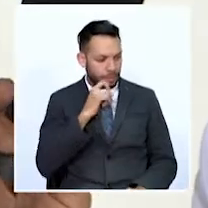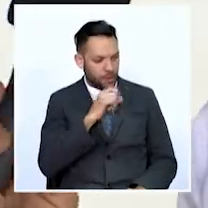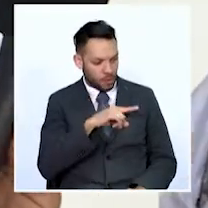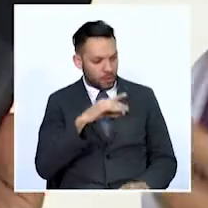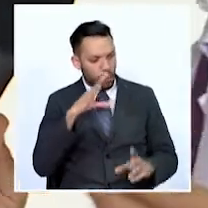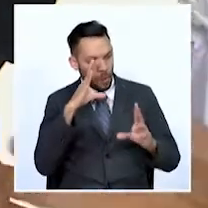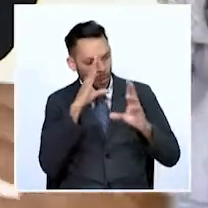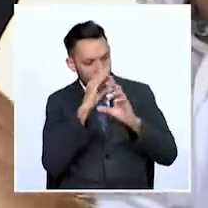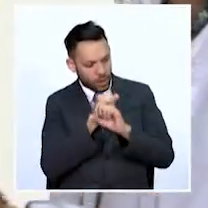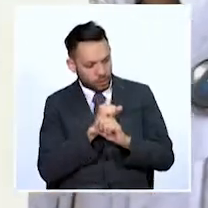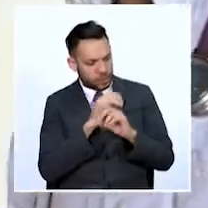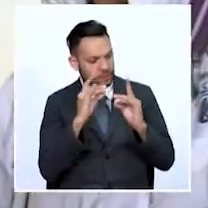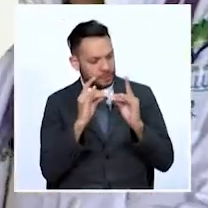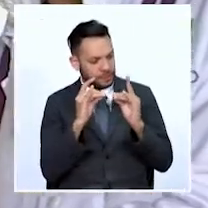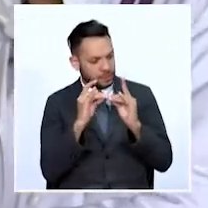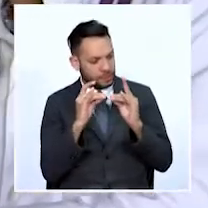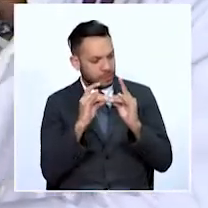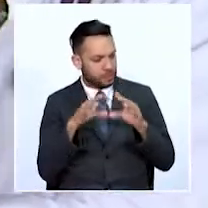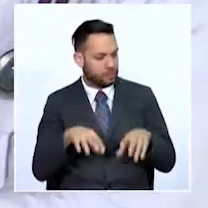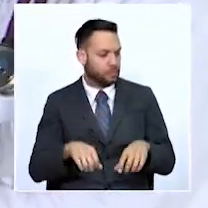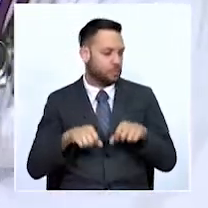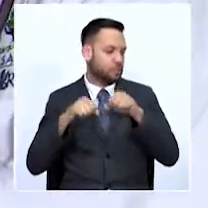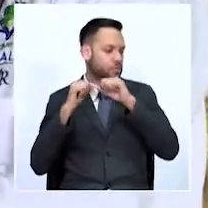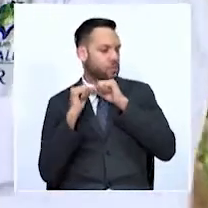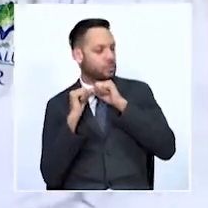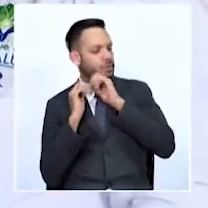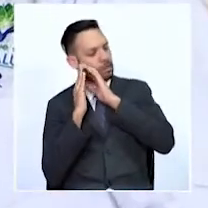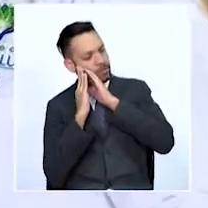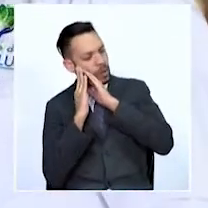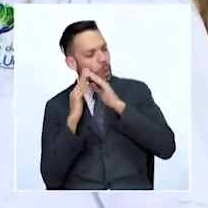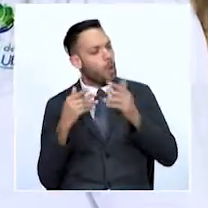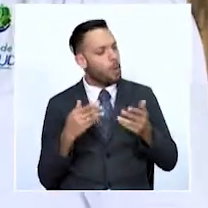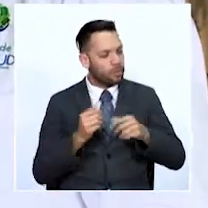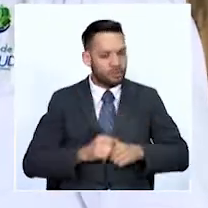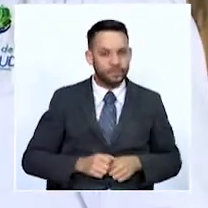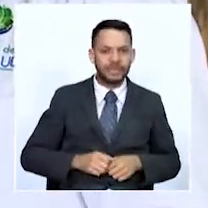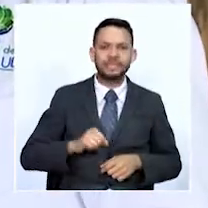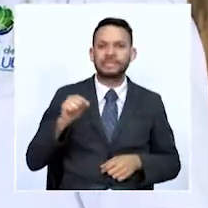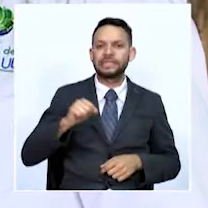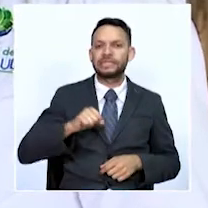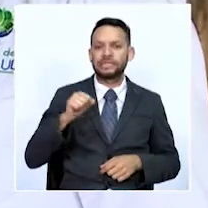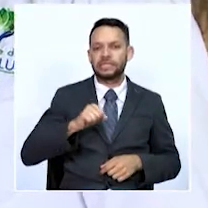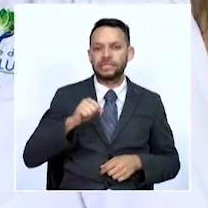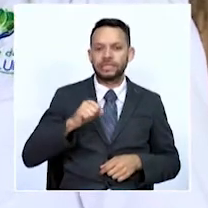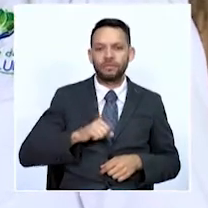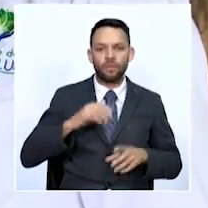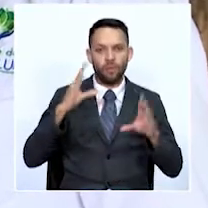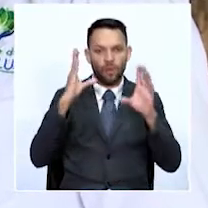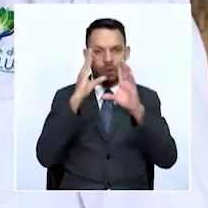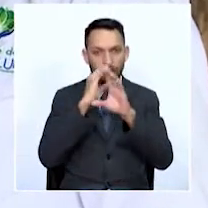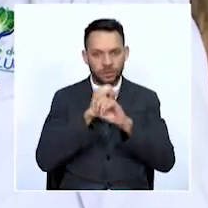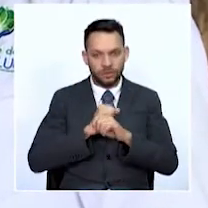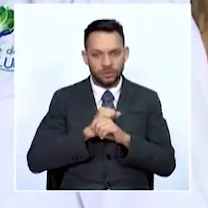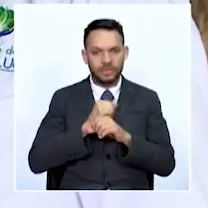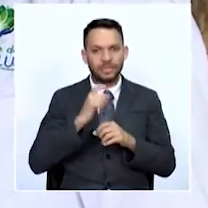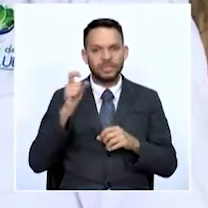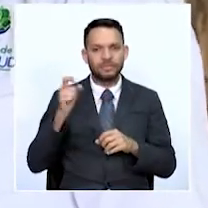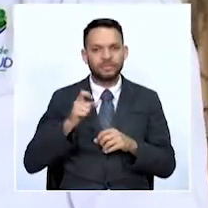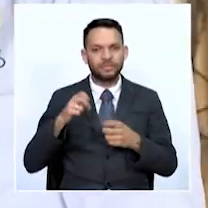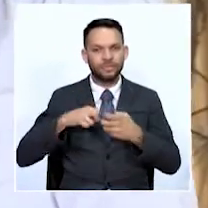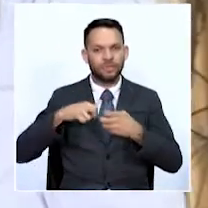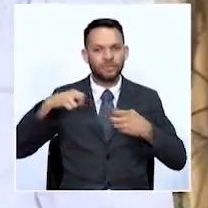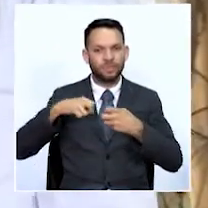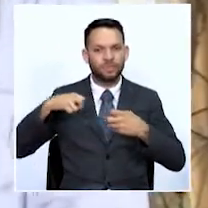peso de tu cuerpo está sobre el hombro, te molesta. Me toca estirar el brazo en la noche porque siento mucho calambre en el